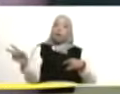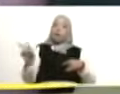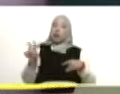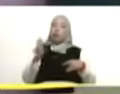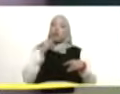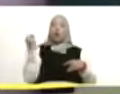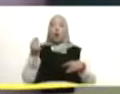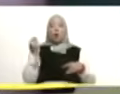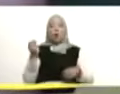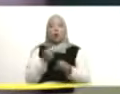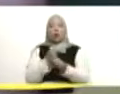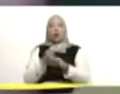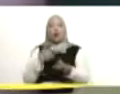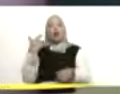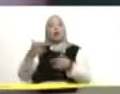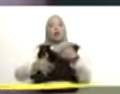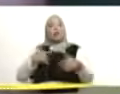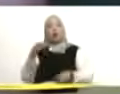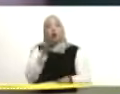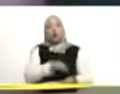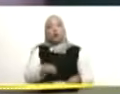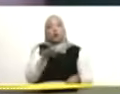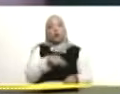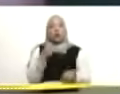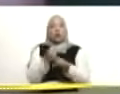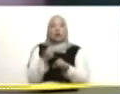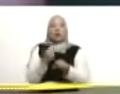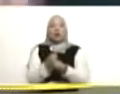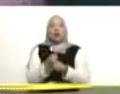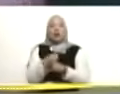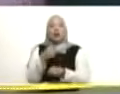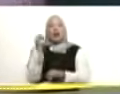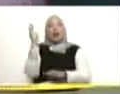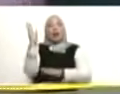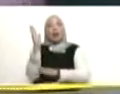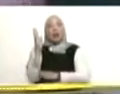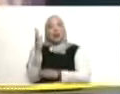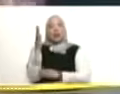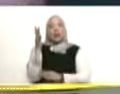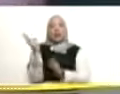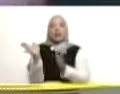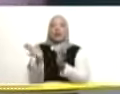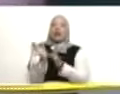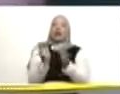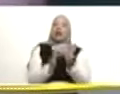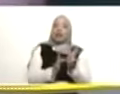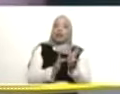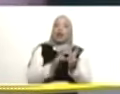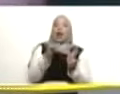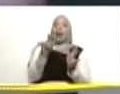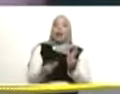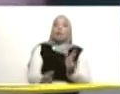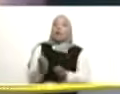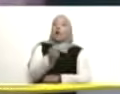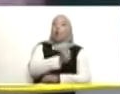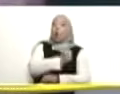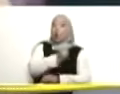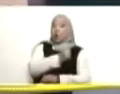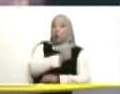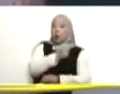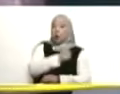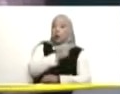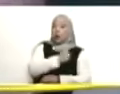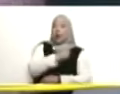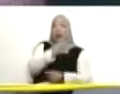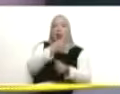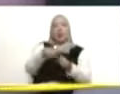jóvenes que tienen actividad social a través de las iglesias cristianas, de las iglesias católicas, de las diversas religiones que sabemos